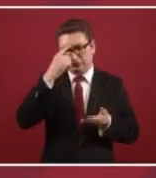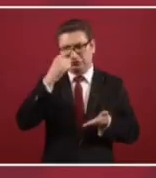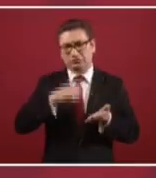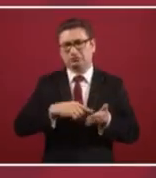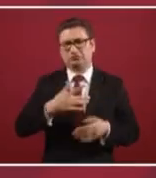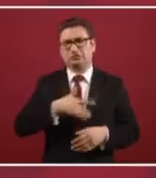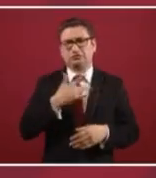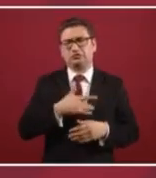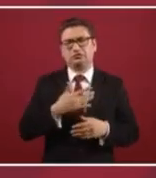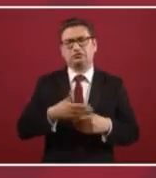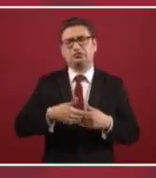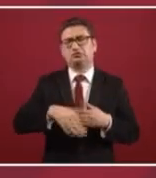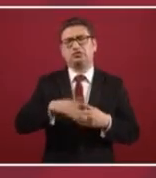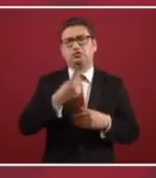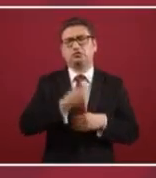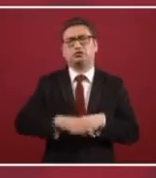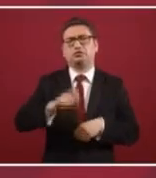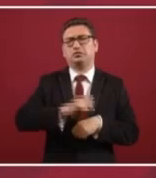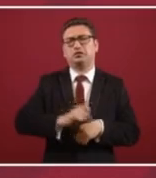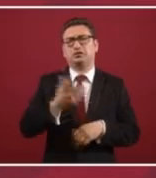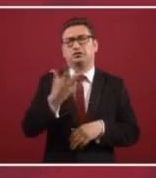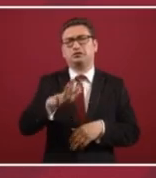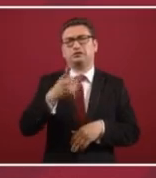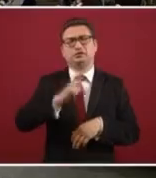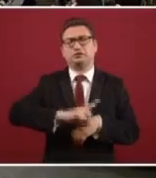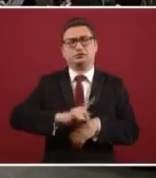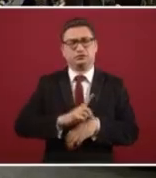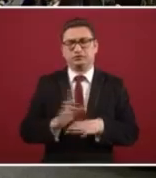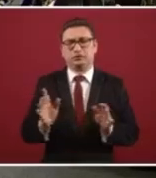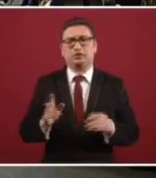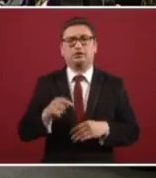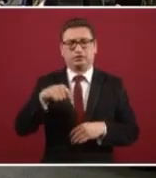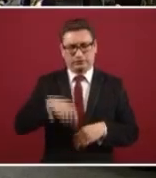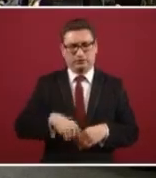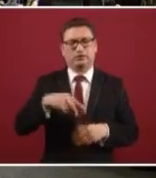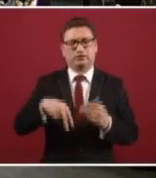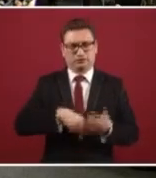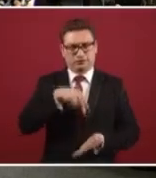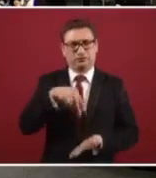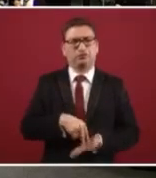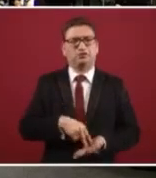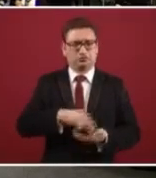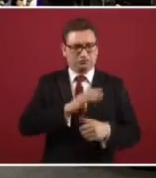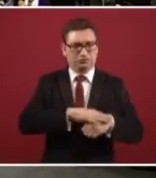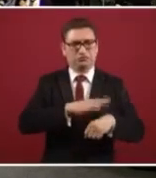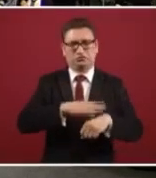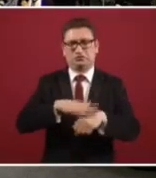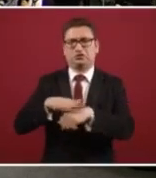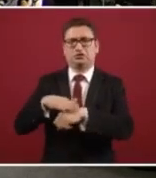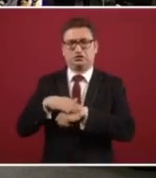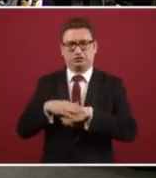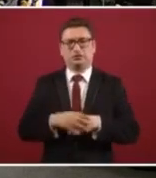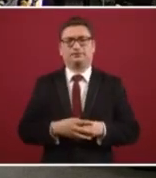para que puedan laborar en hospitales del país aquí vamos a hacer la convocatoria